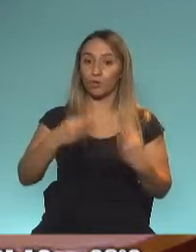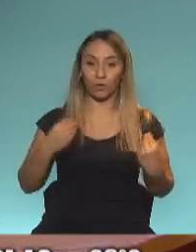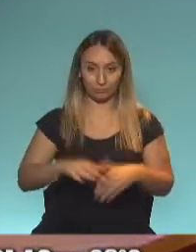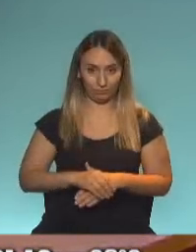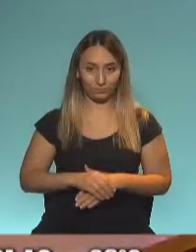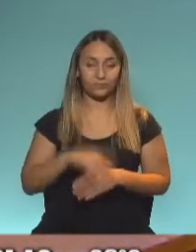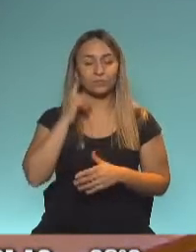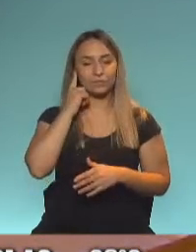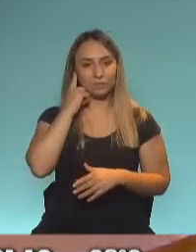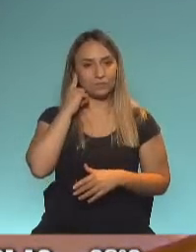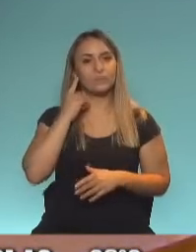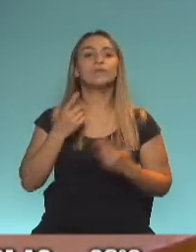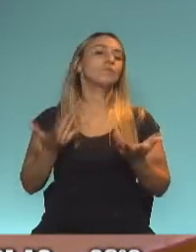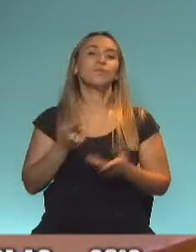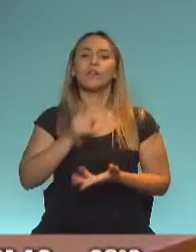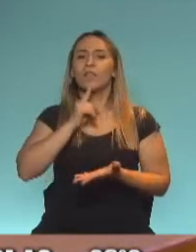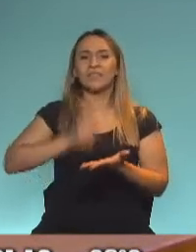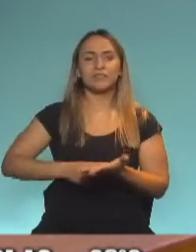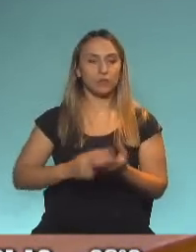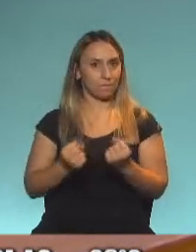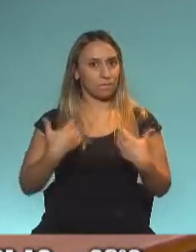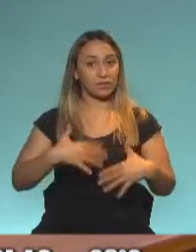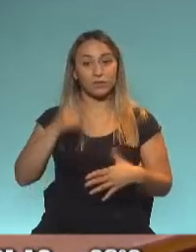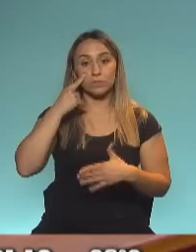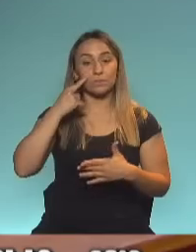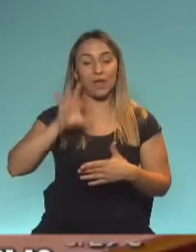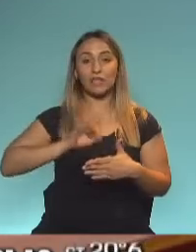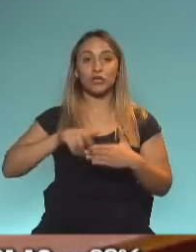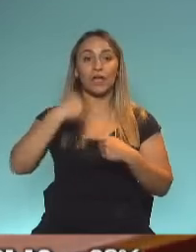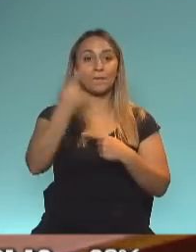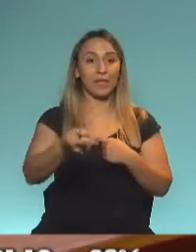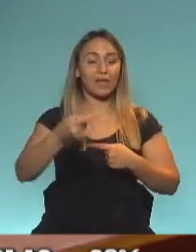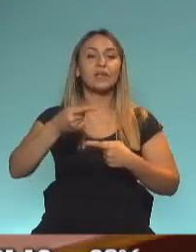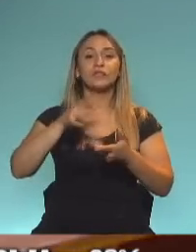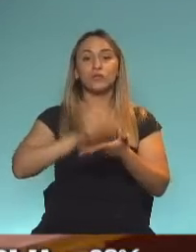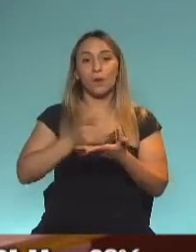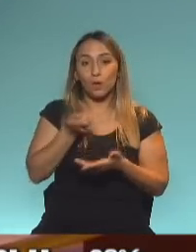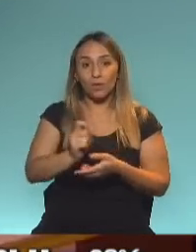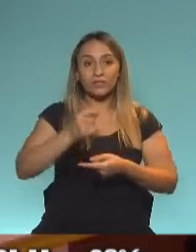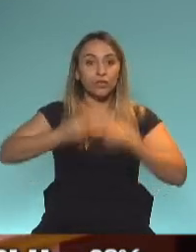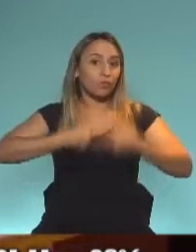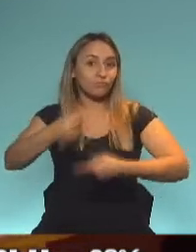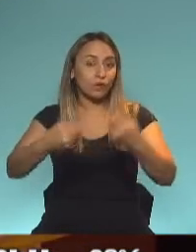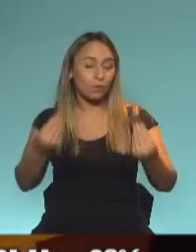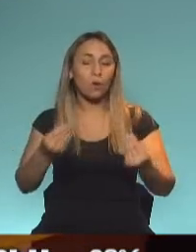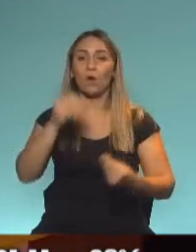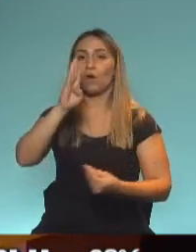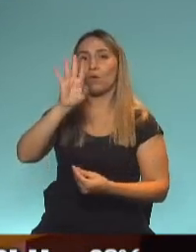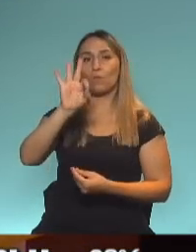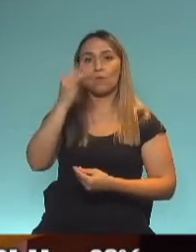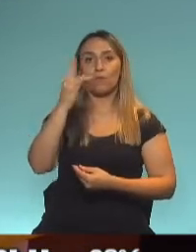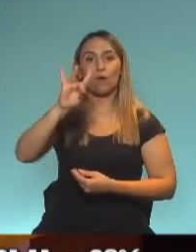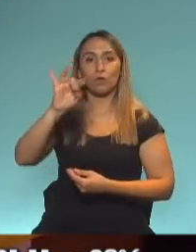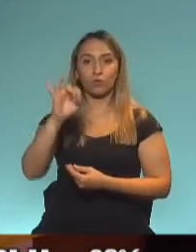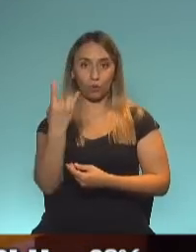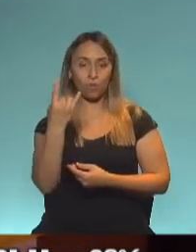con definiciones fuertes respecto a lo que puede pasar el año próximo, el avance judicial que considera Boudou sobre Cristina Fernández